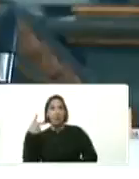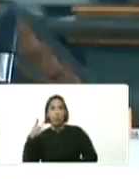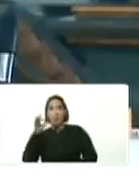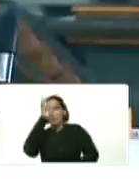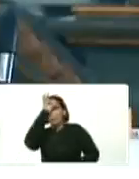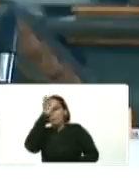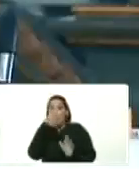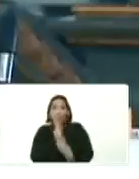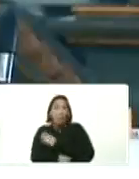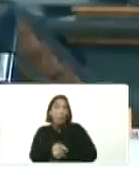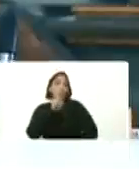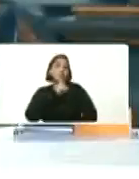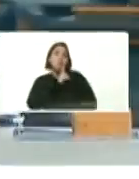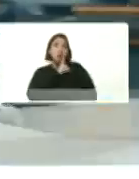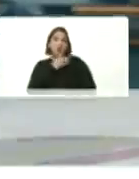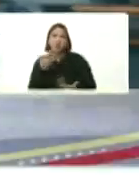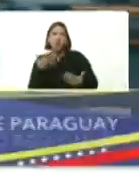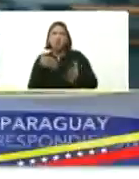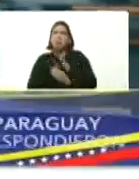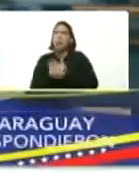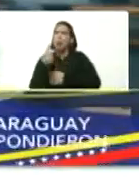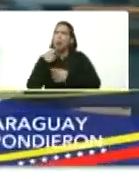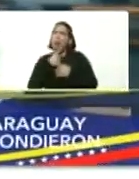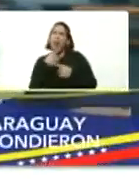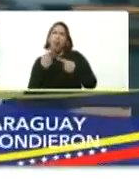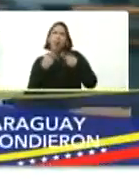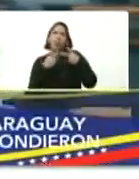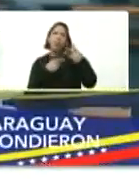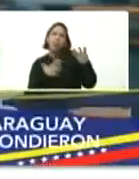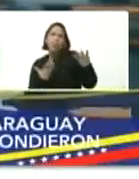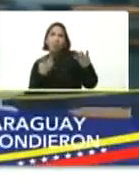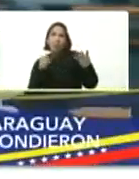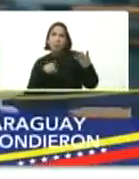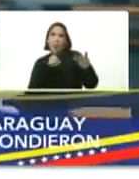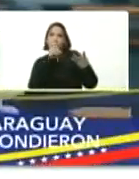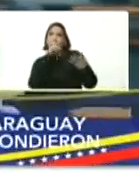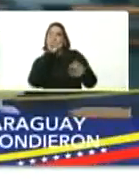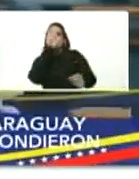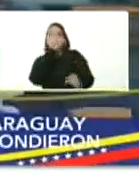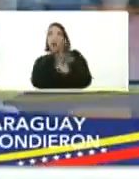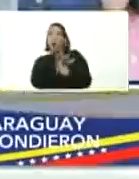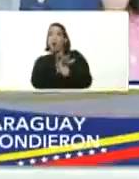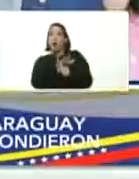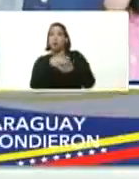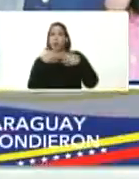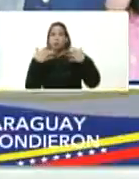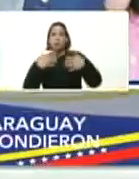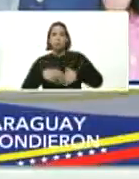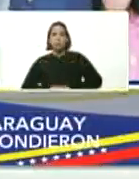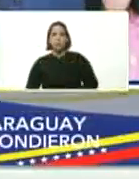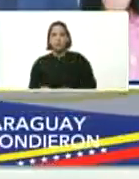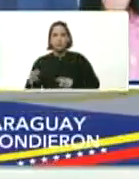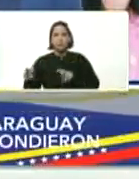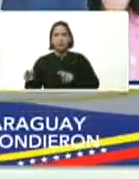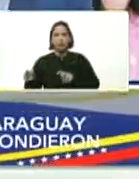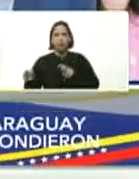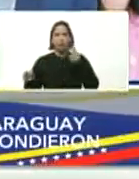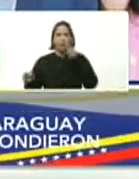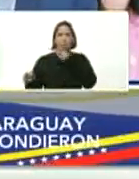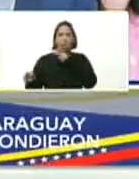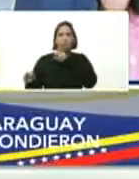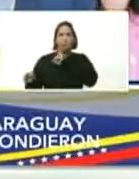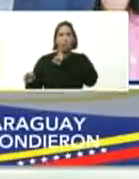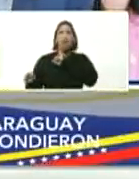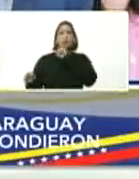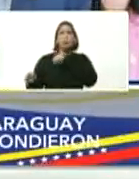nombre, Muchito, Cuchito, Chuchito, también se quedó callado. Estaba sentado al lado mío y me miraba con temblor y me decía,